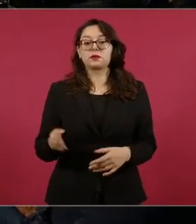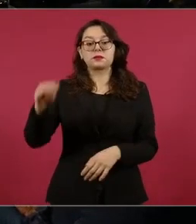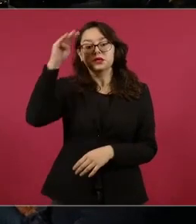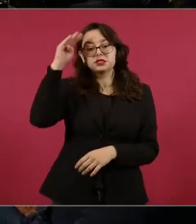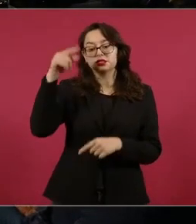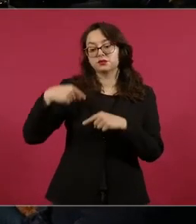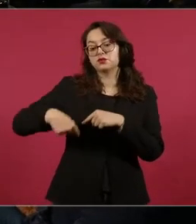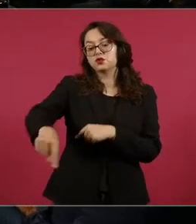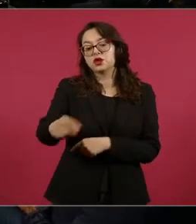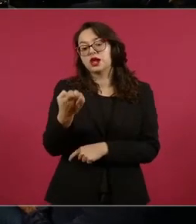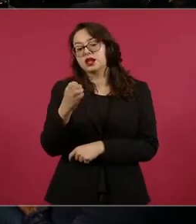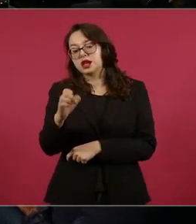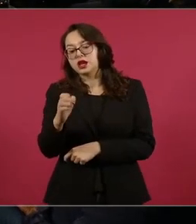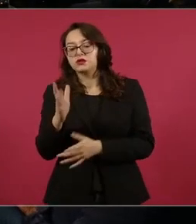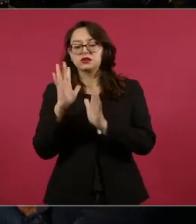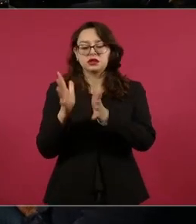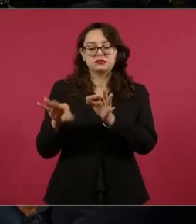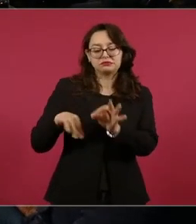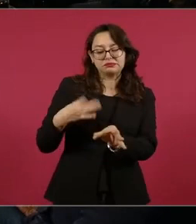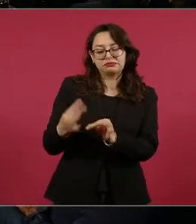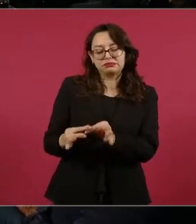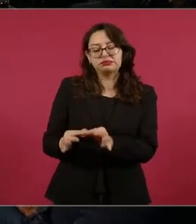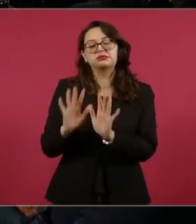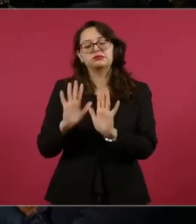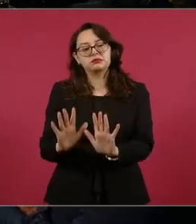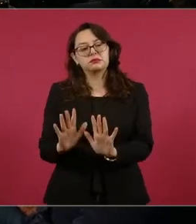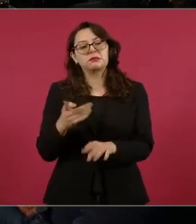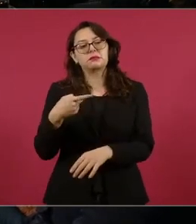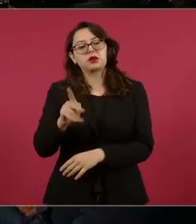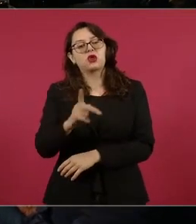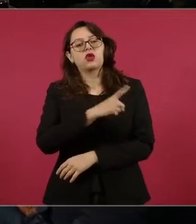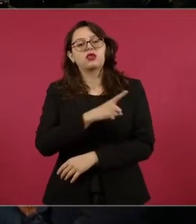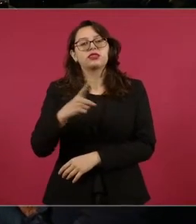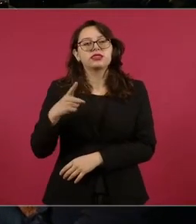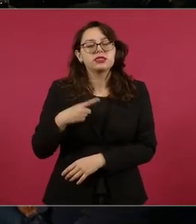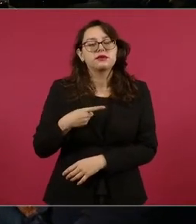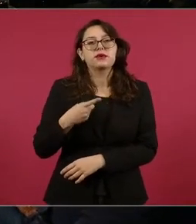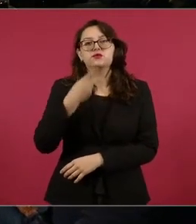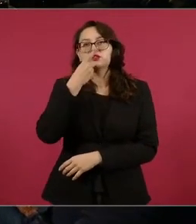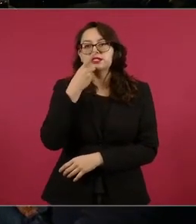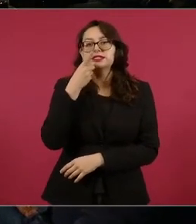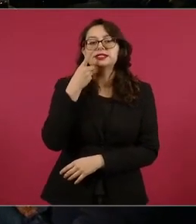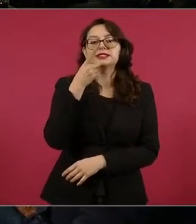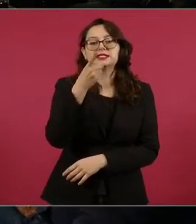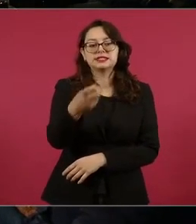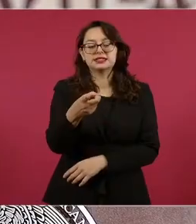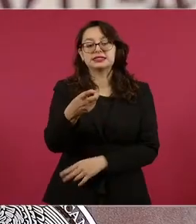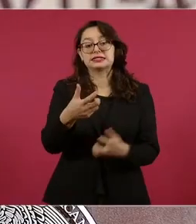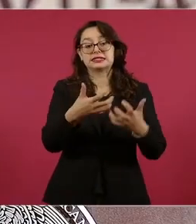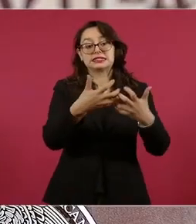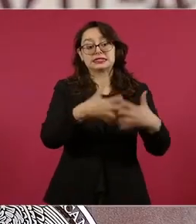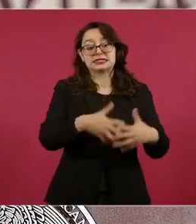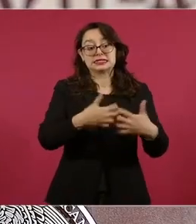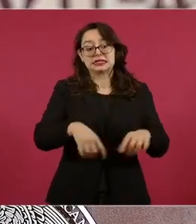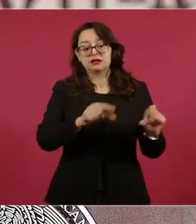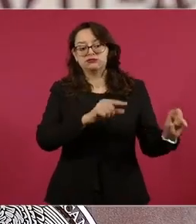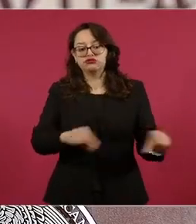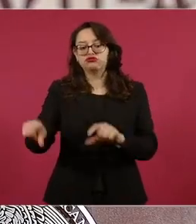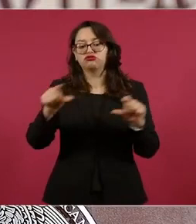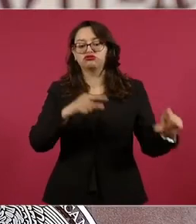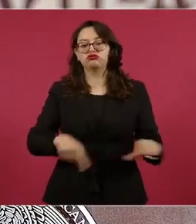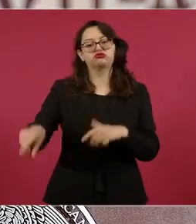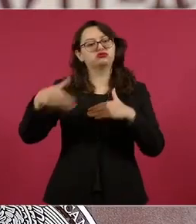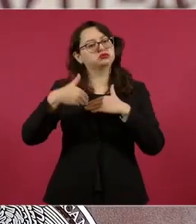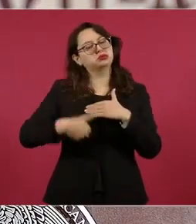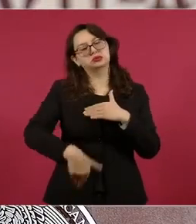eh pero también tomar en cuenta que eh es una parte muy importante también para la producción también a largo plazo y